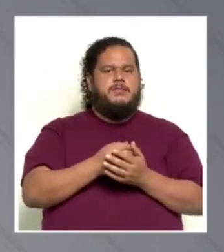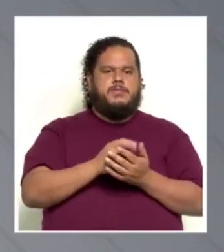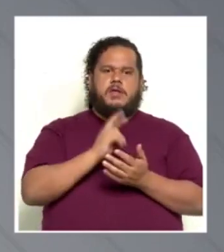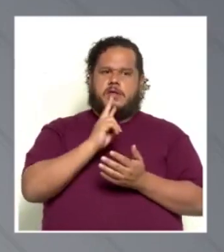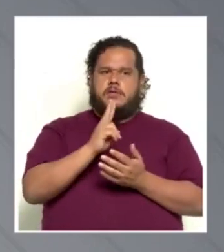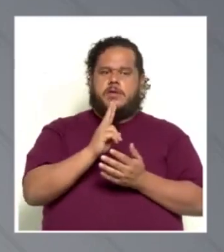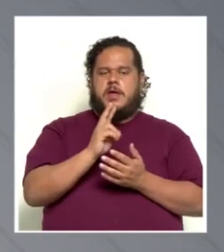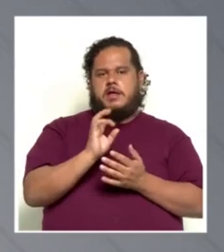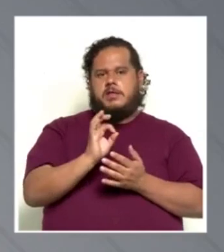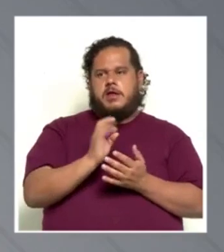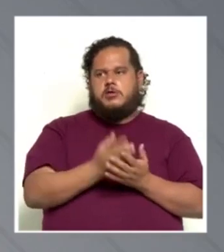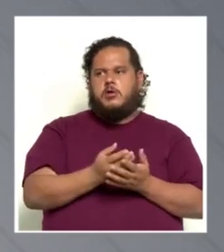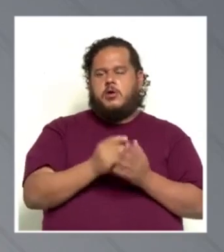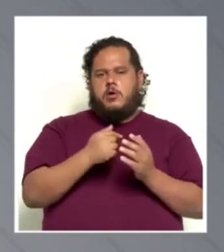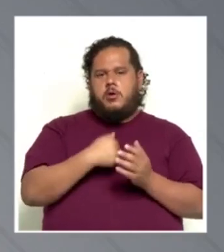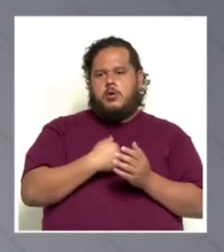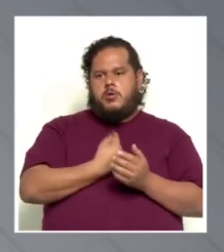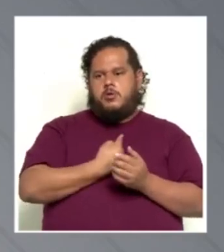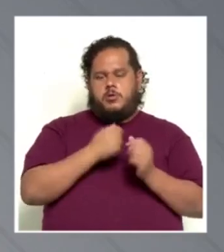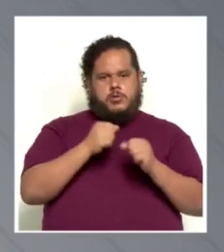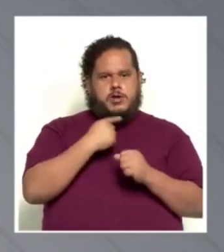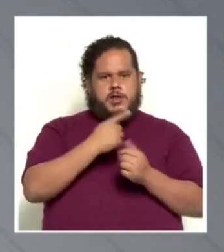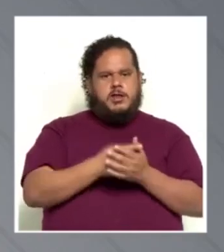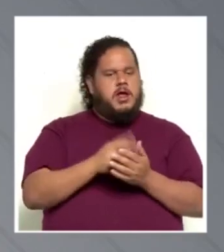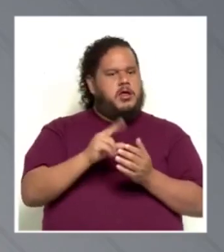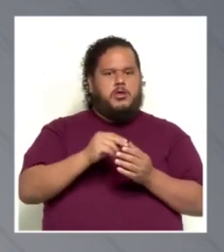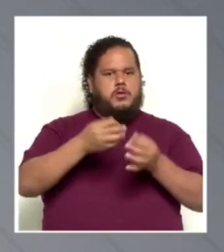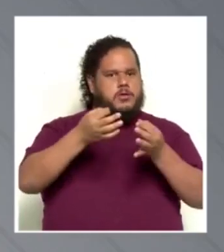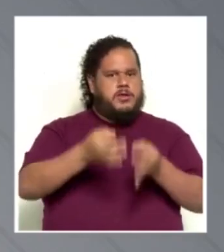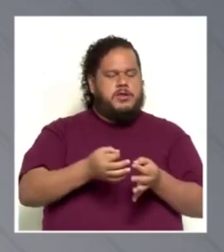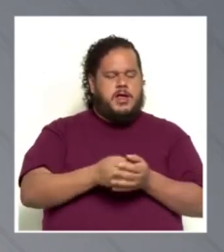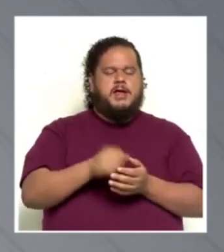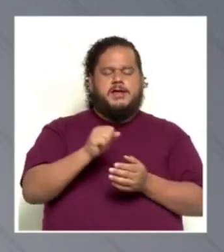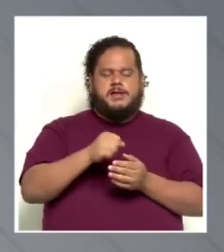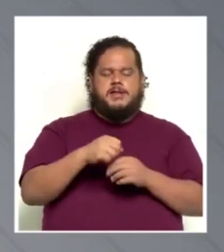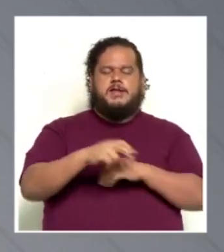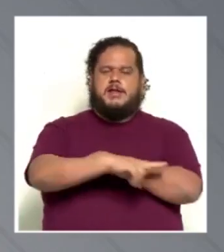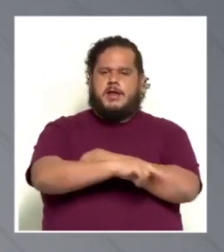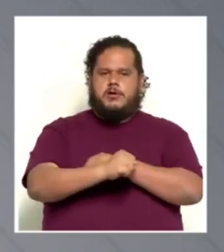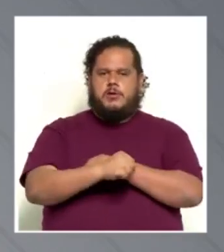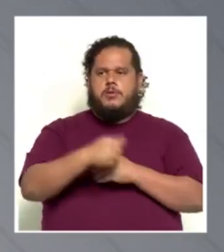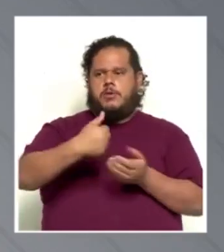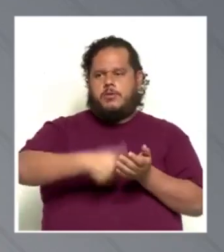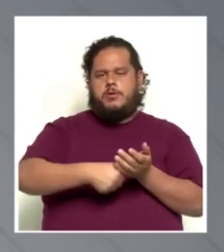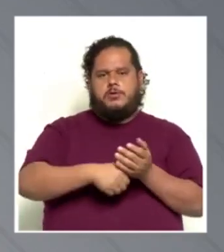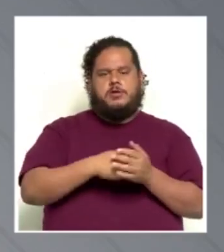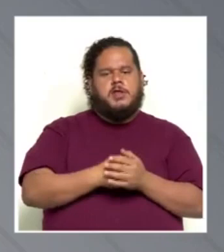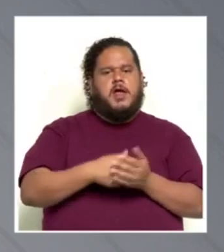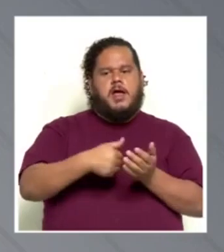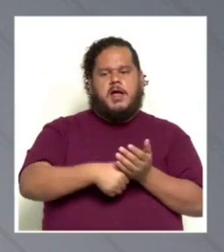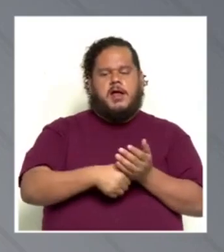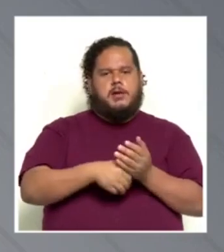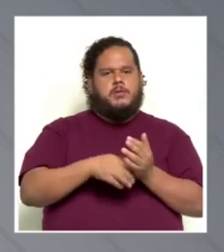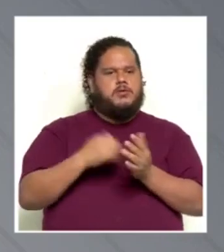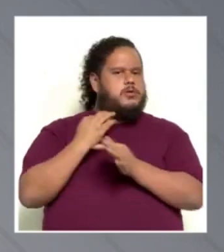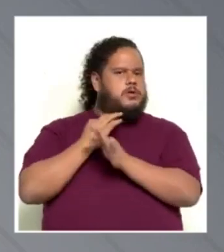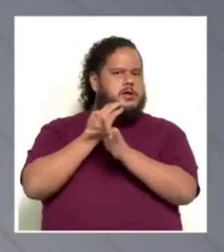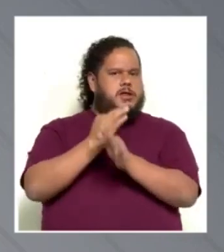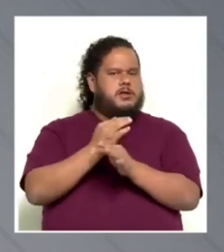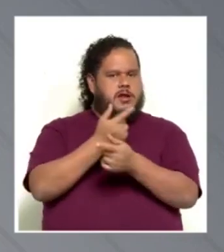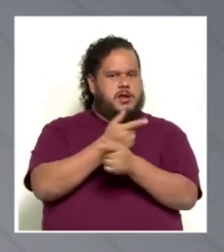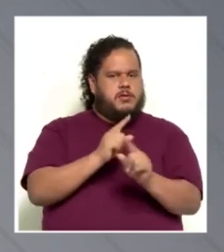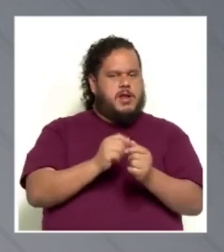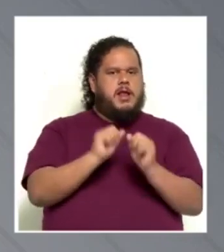cierto, uno podría decir no fue tan decisivo, sí le robó votos al voto tradicional liberal que podría